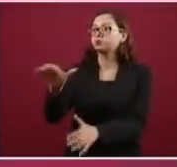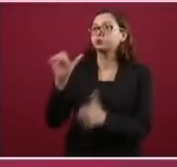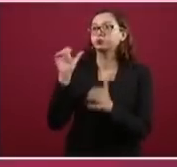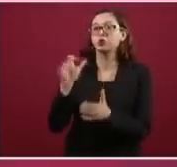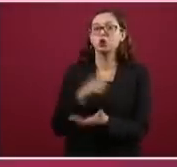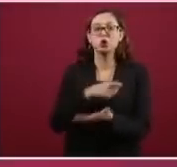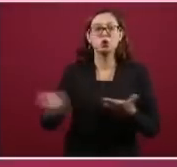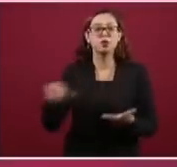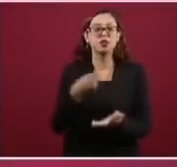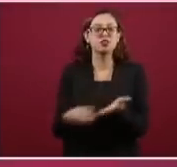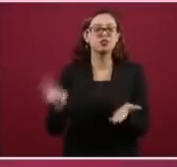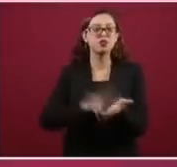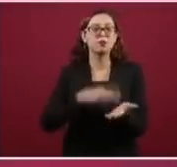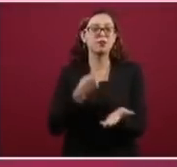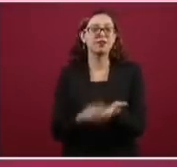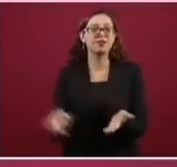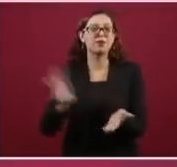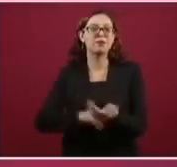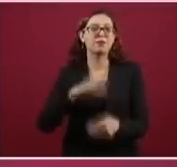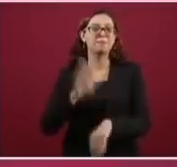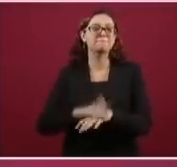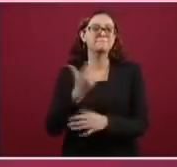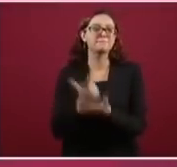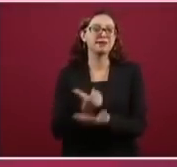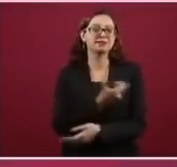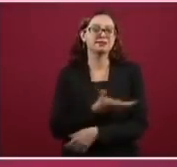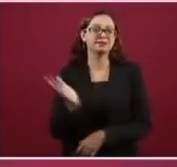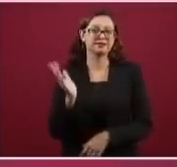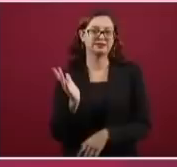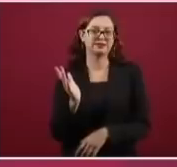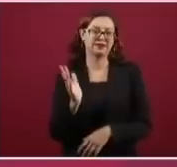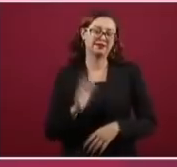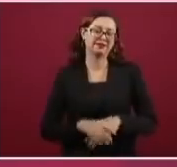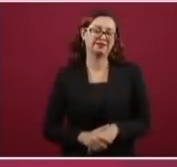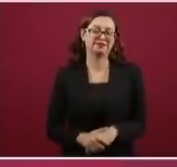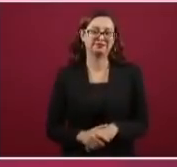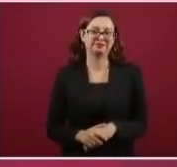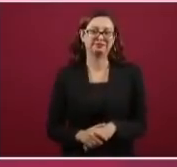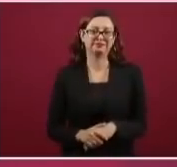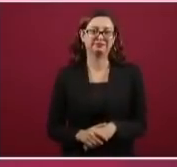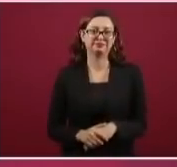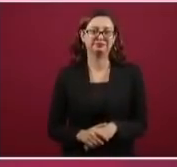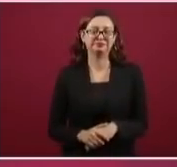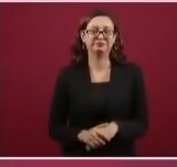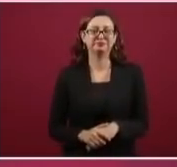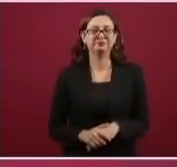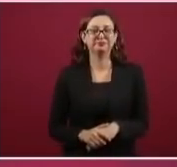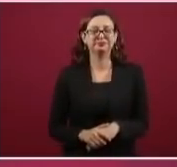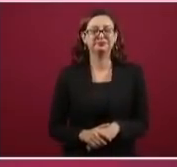y al doble o al triple de lo que gozaban las medicinas